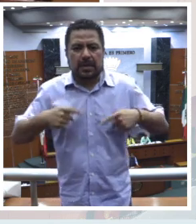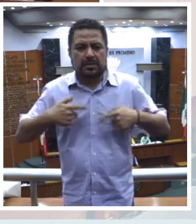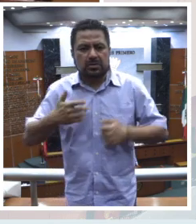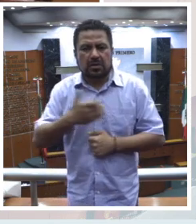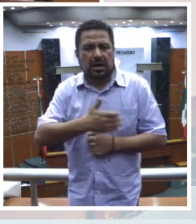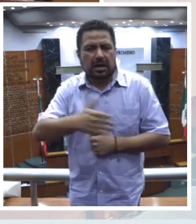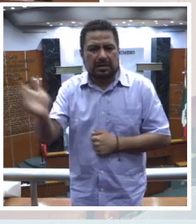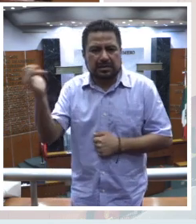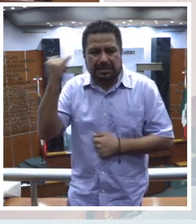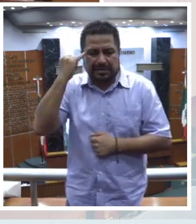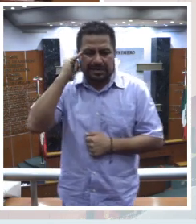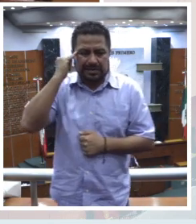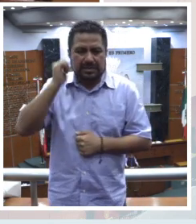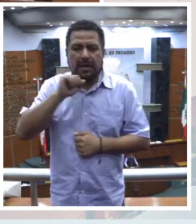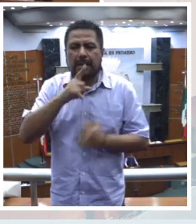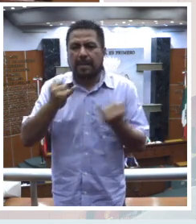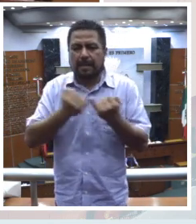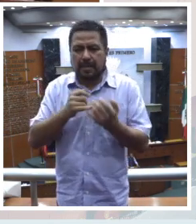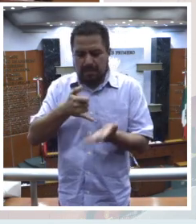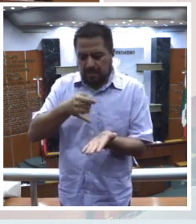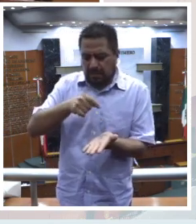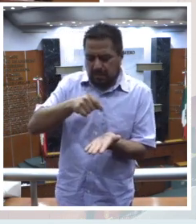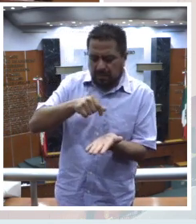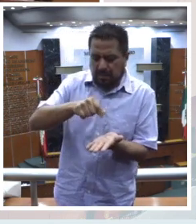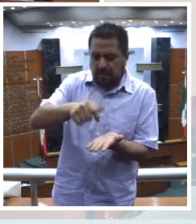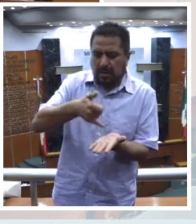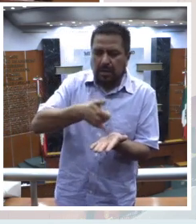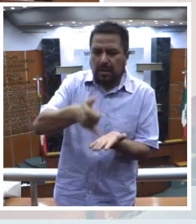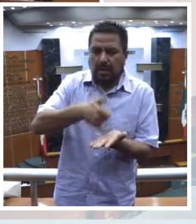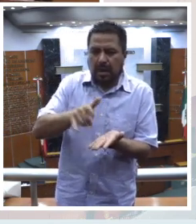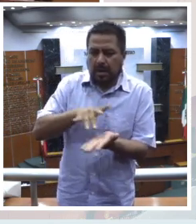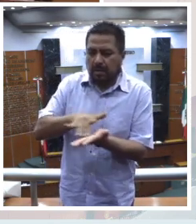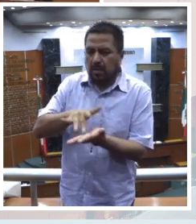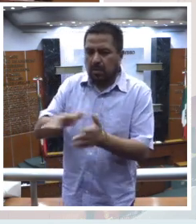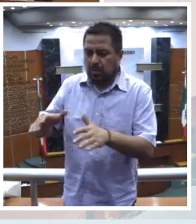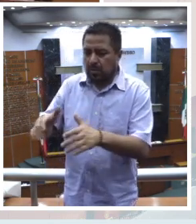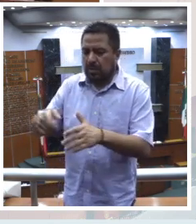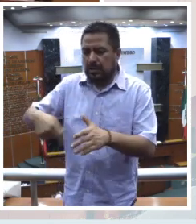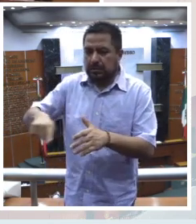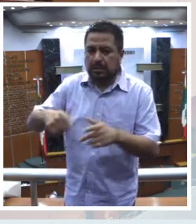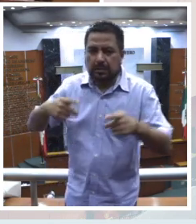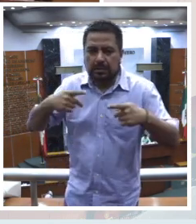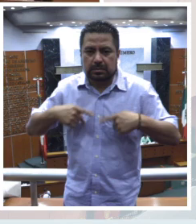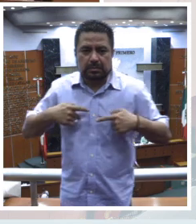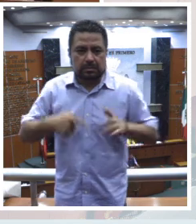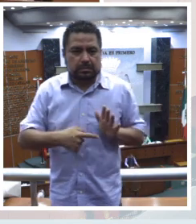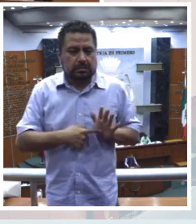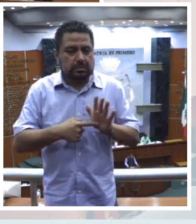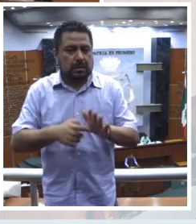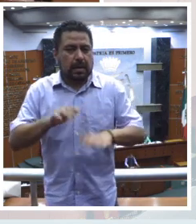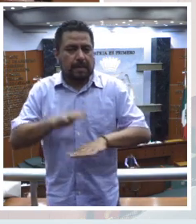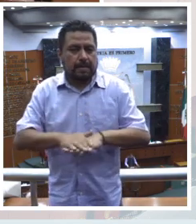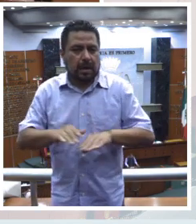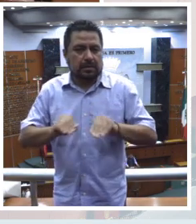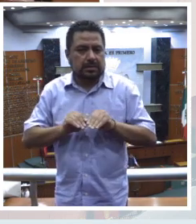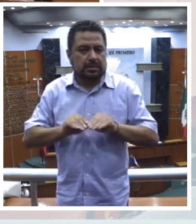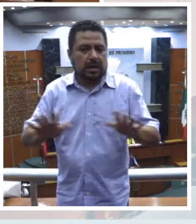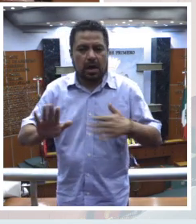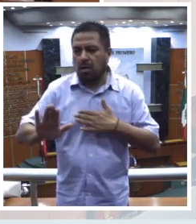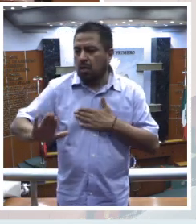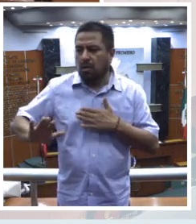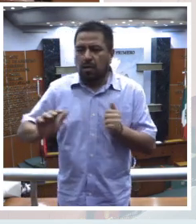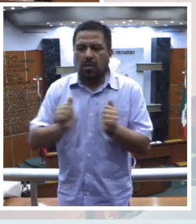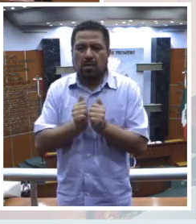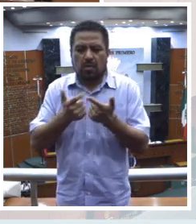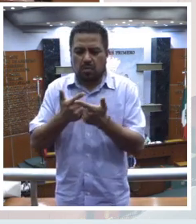campesinas, así como los fertilizantes y apoyos para estos sectores, revela un claro compromiso con